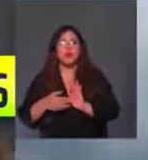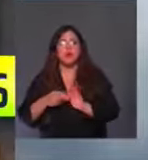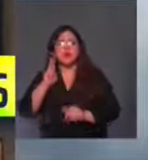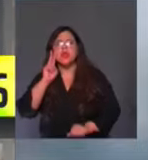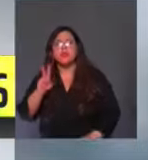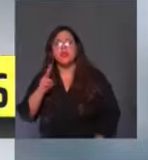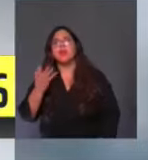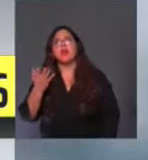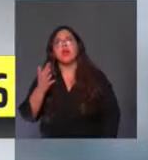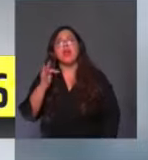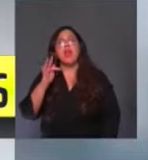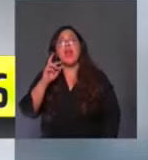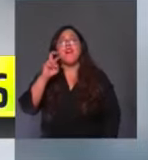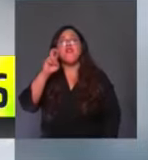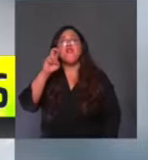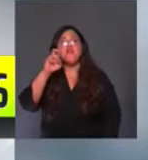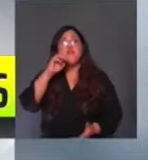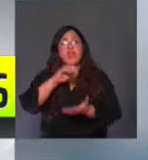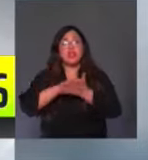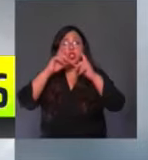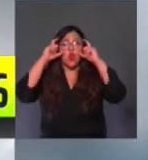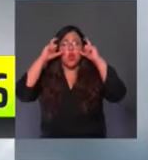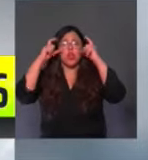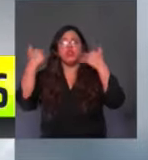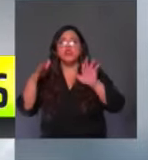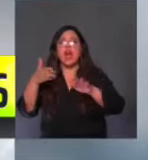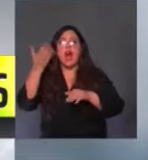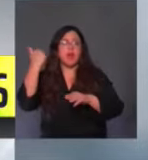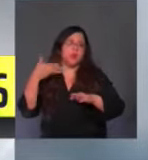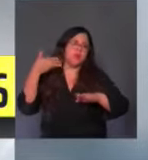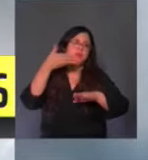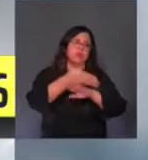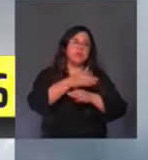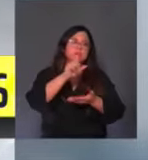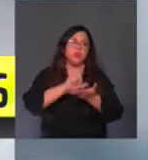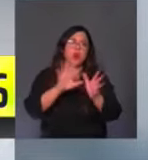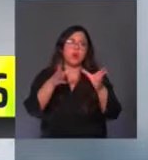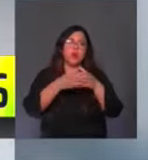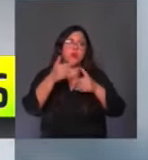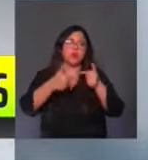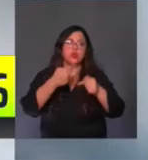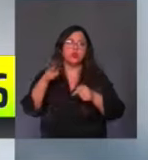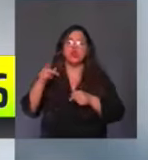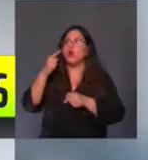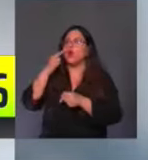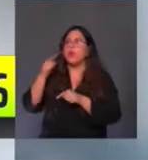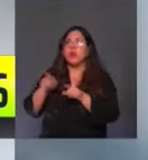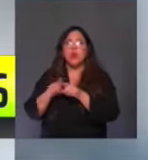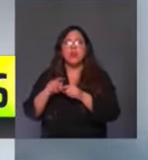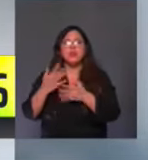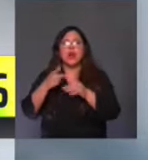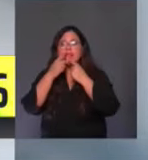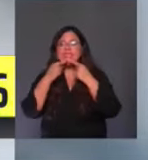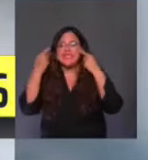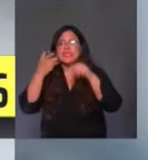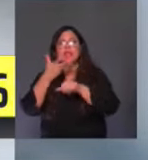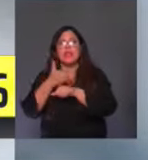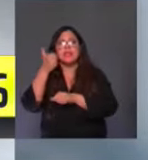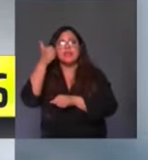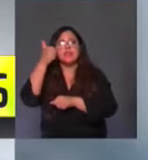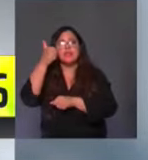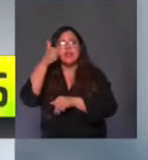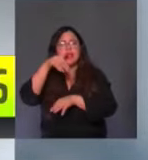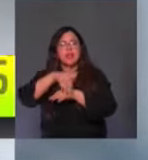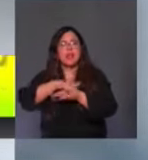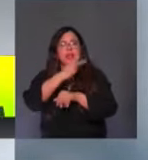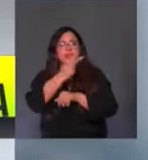rato a su comando, a todo esto. Está en su comando. La Titi González está ahí en ese lugar. Oye, pero tenemos una cara a las 18:22. Estamos batiendo récord, ¿ah?